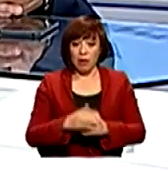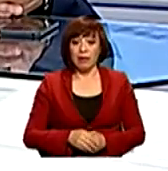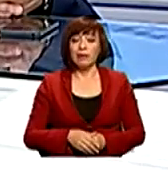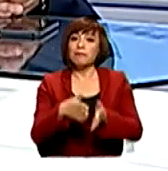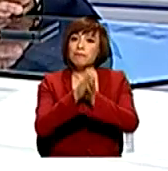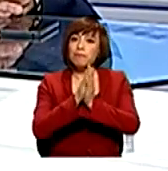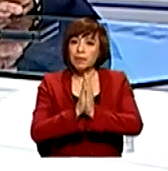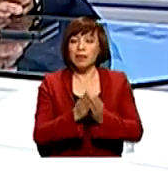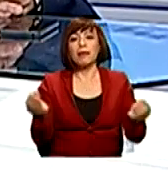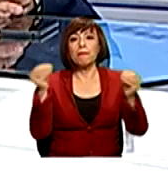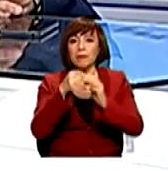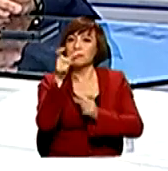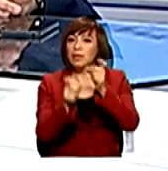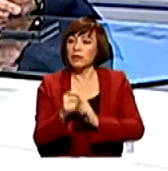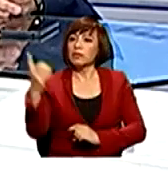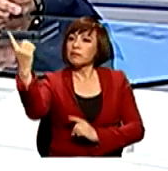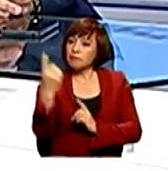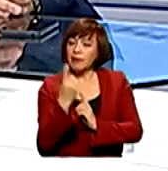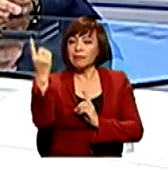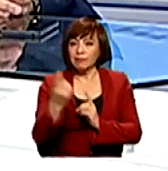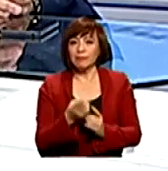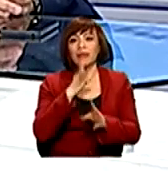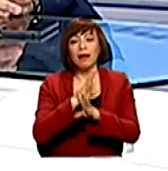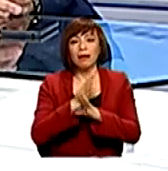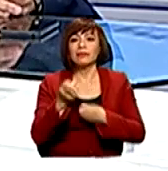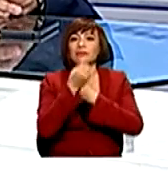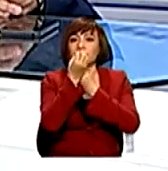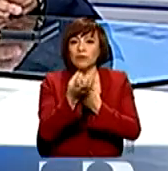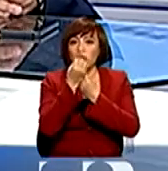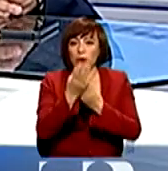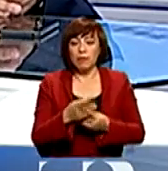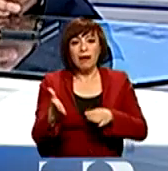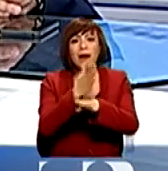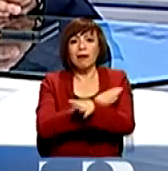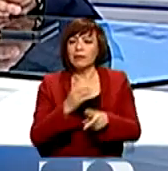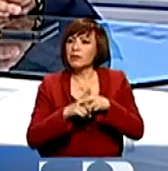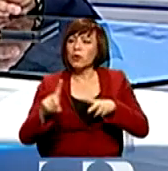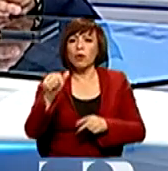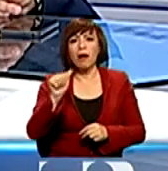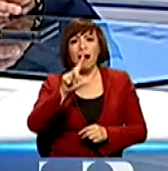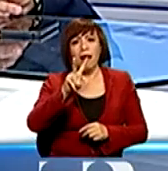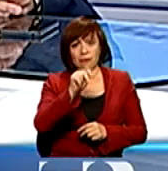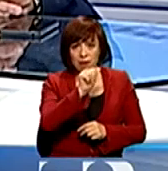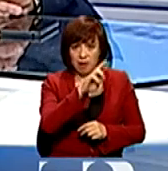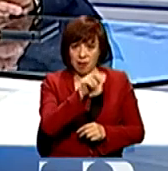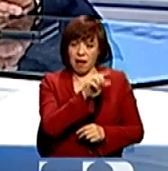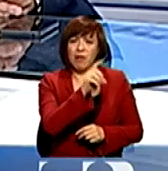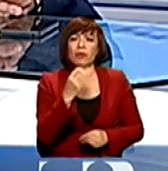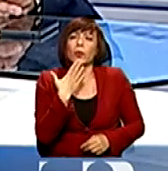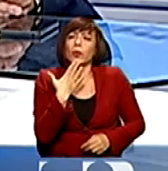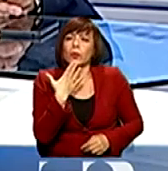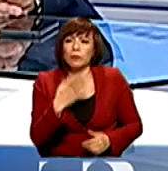por la fuga de Fernando Alvarado, aunque no se toma una decisión frente a la información que se expuso la semana anterior. Por ese motivo,